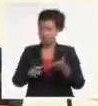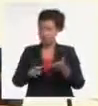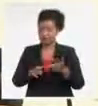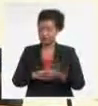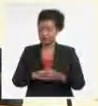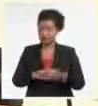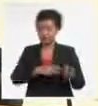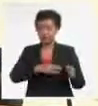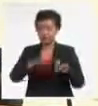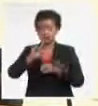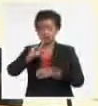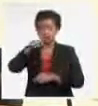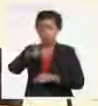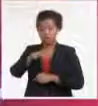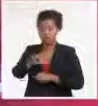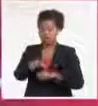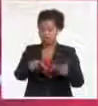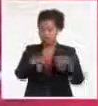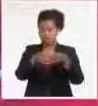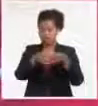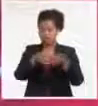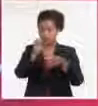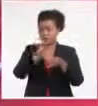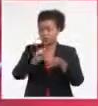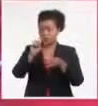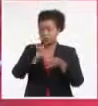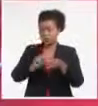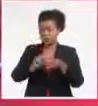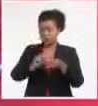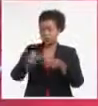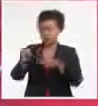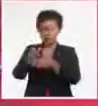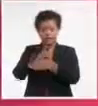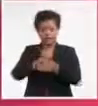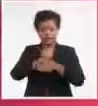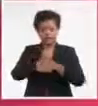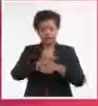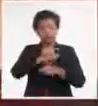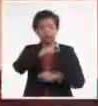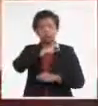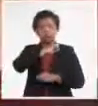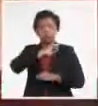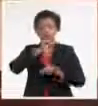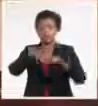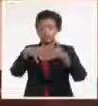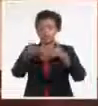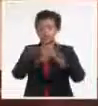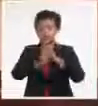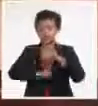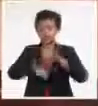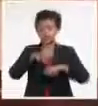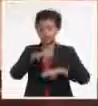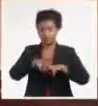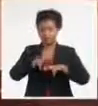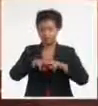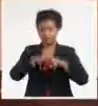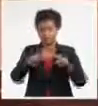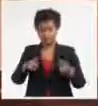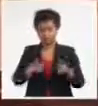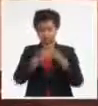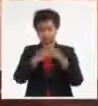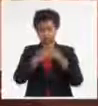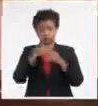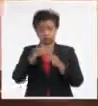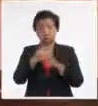de Jóvenes Comunistas, organizaciones de masas y cuadros de la empresa eléctrica de La Habana. En el acto, el miembro